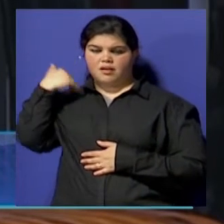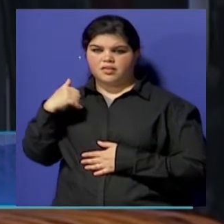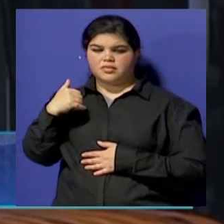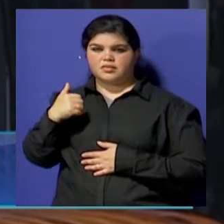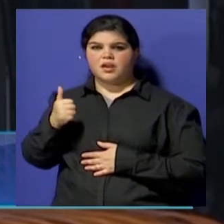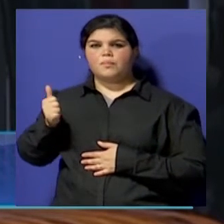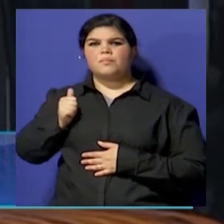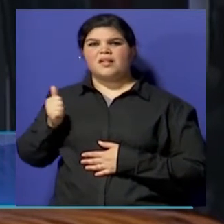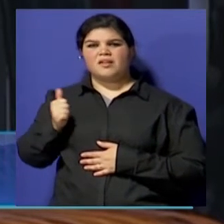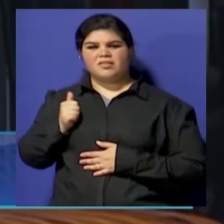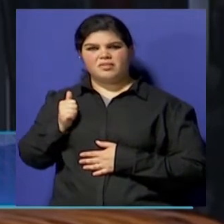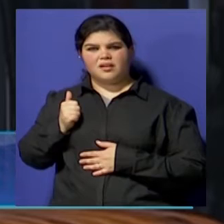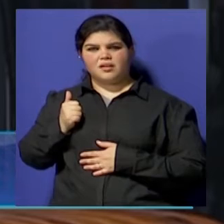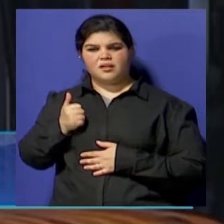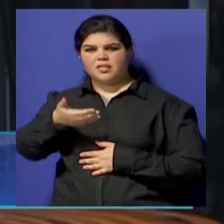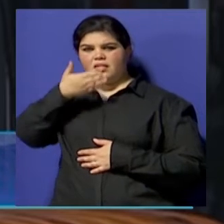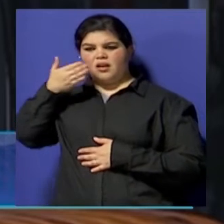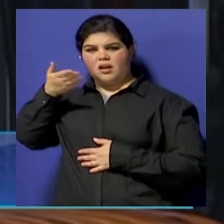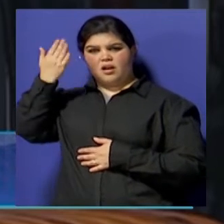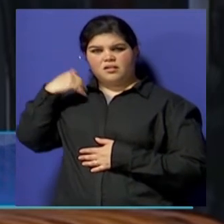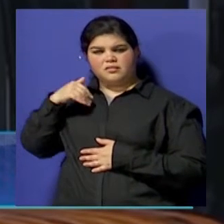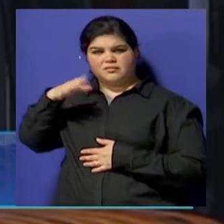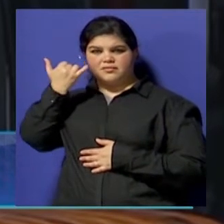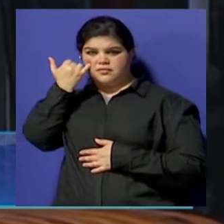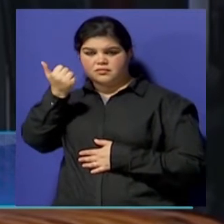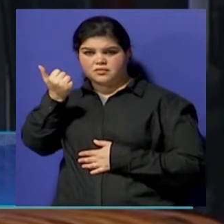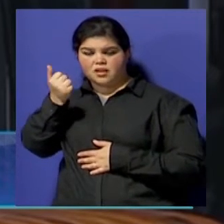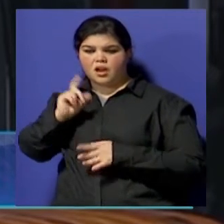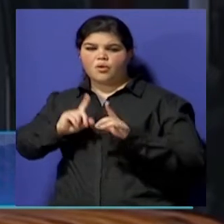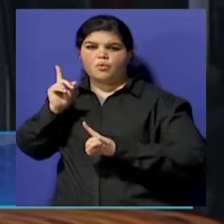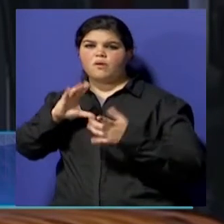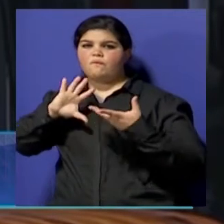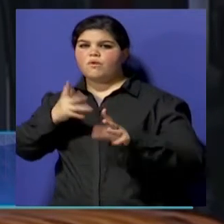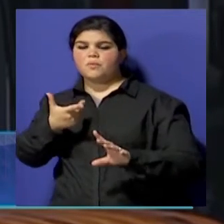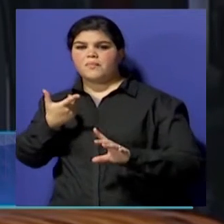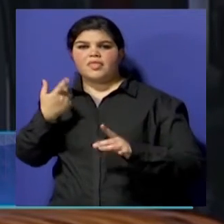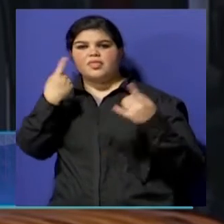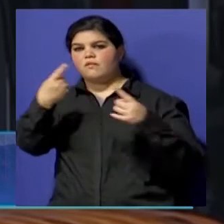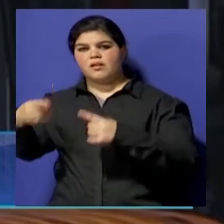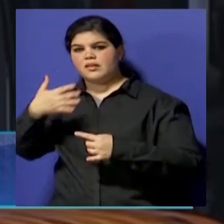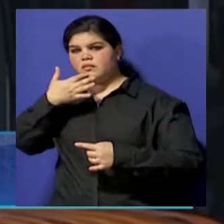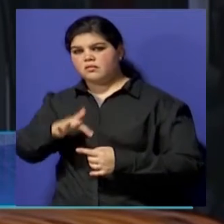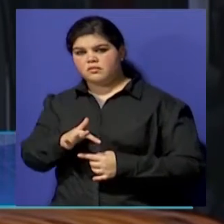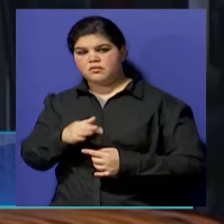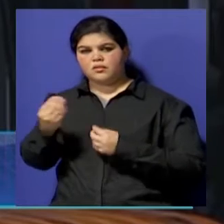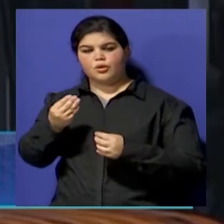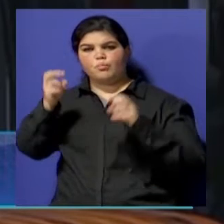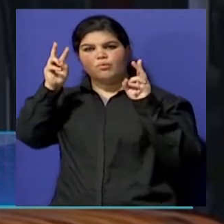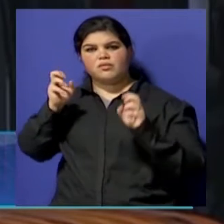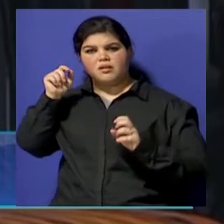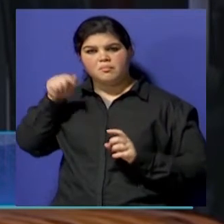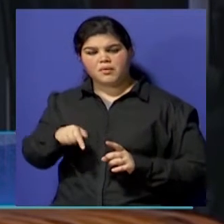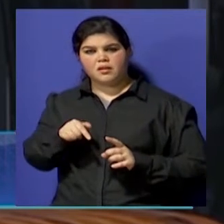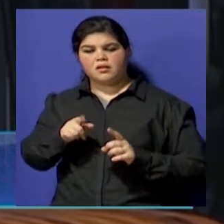que implicó. Hay muchas lecturas que podemos hacer de las declaraciones de Temer, pero mucha